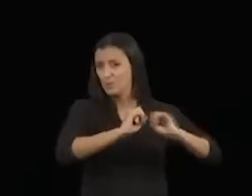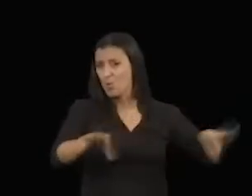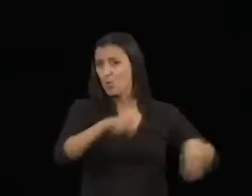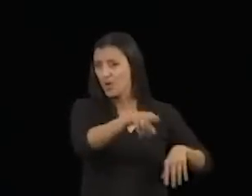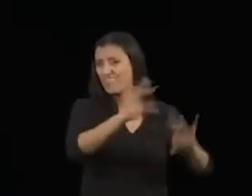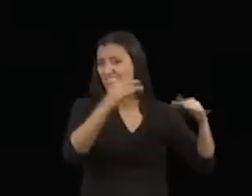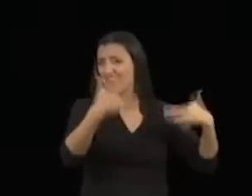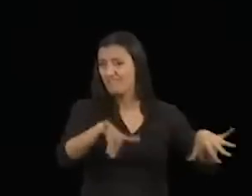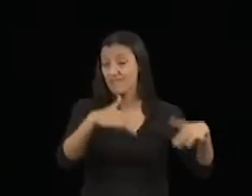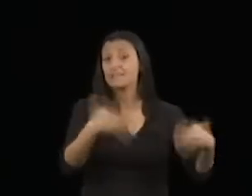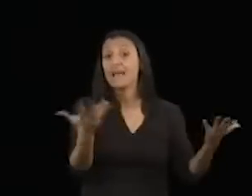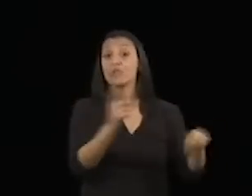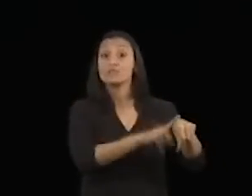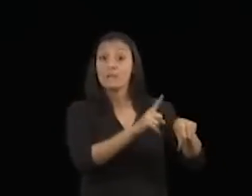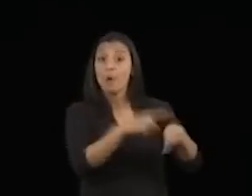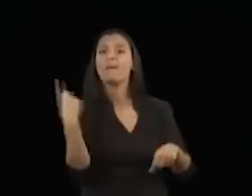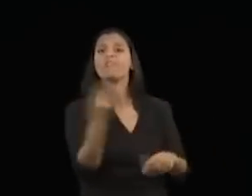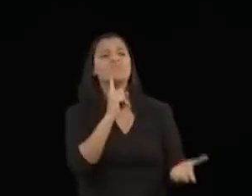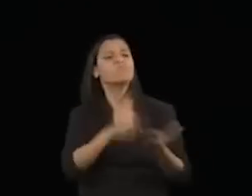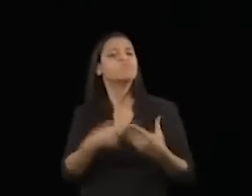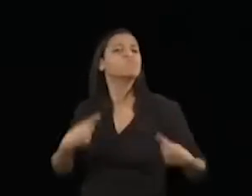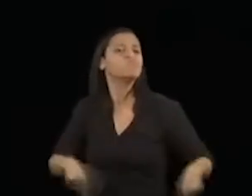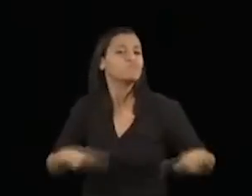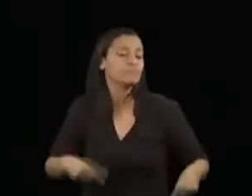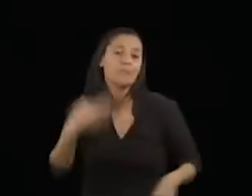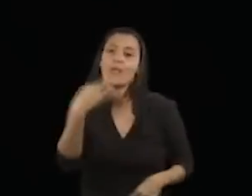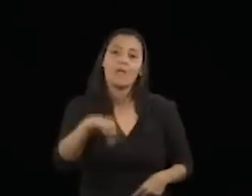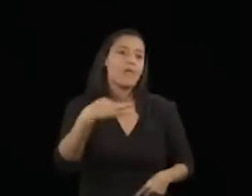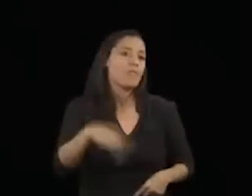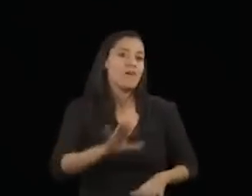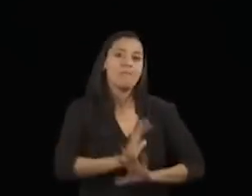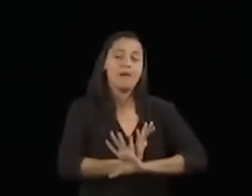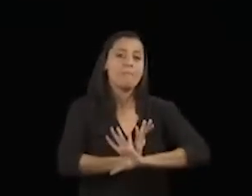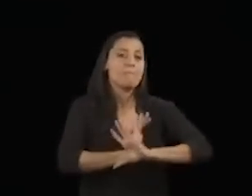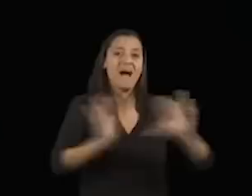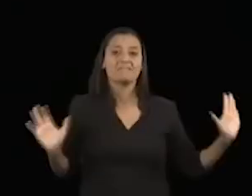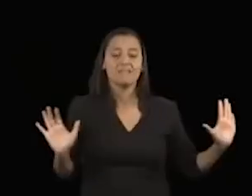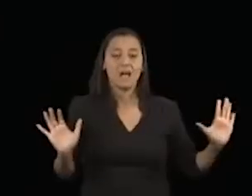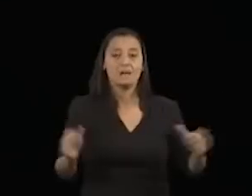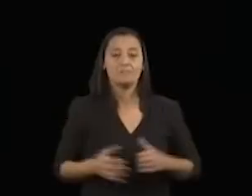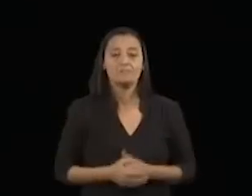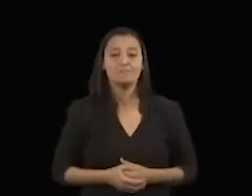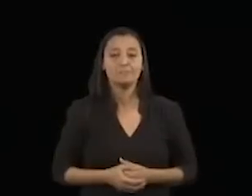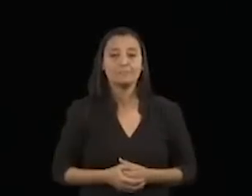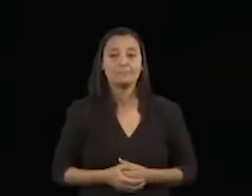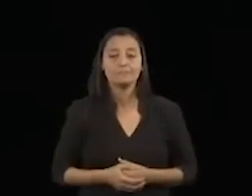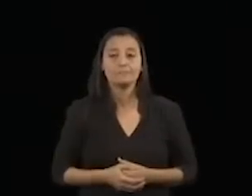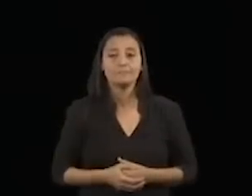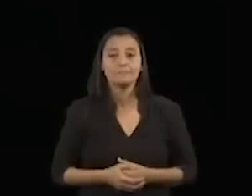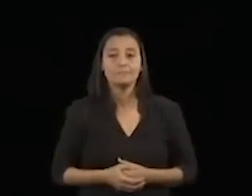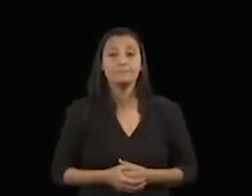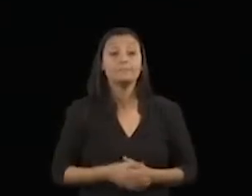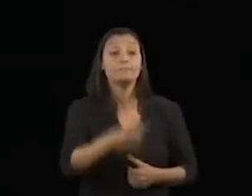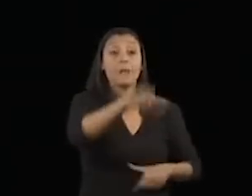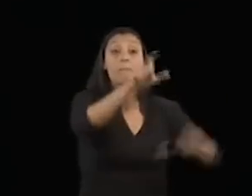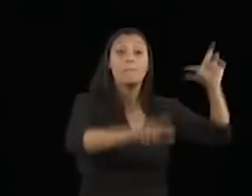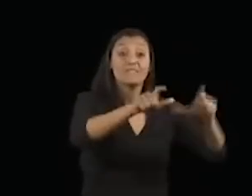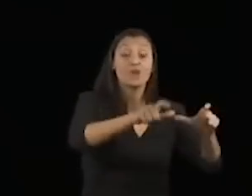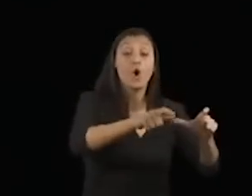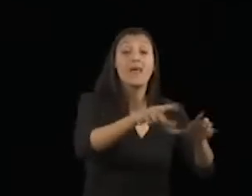el primer trimestre nosotros lo que decimos es, tienen que dejar de dar la constancia de trabajo.